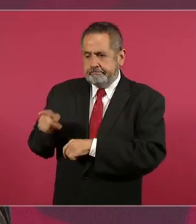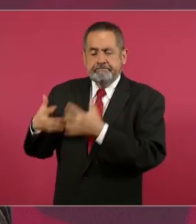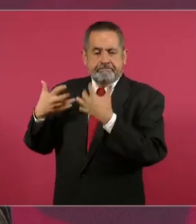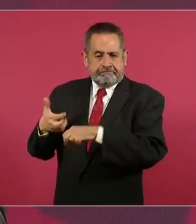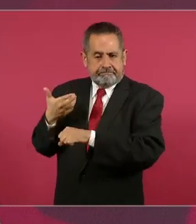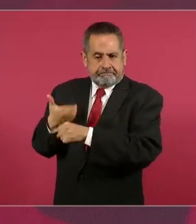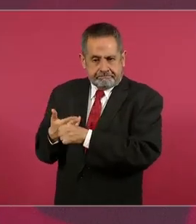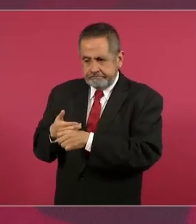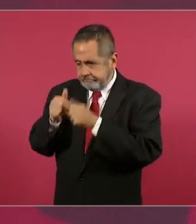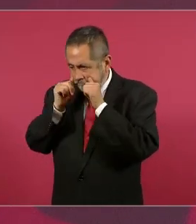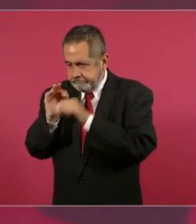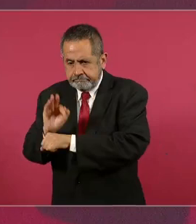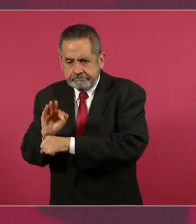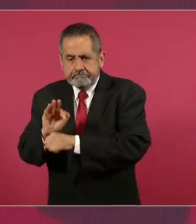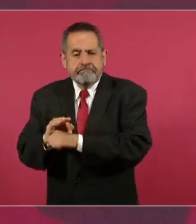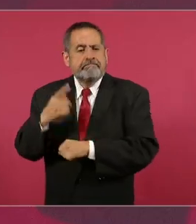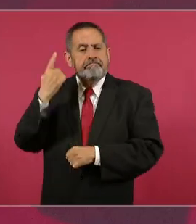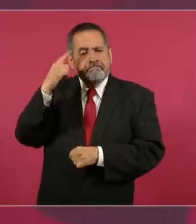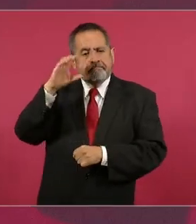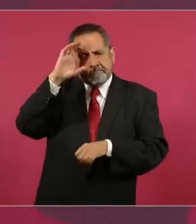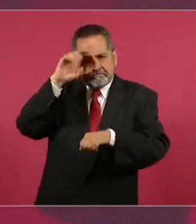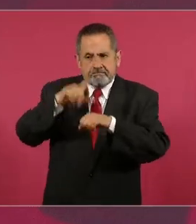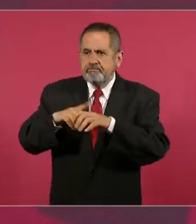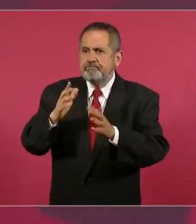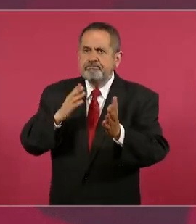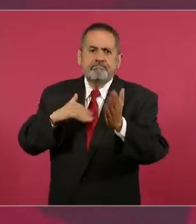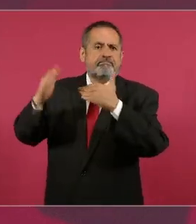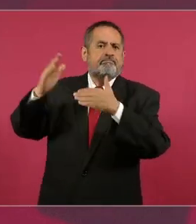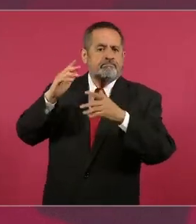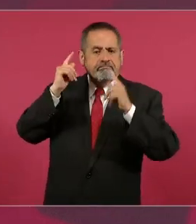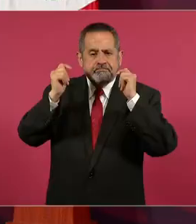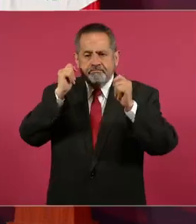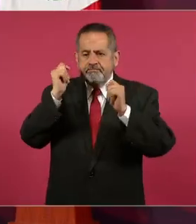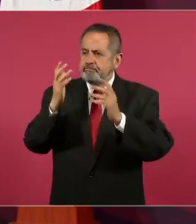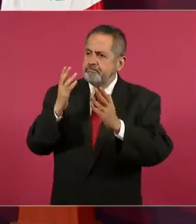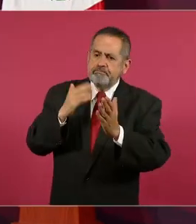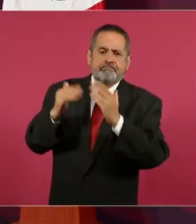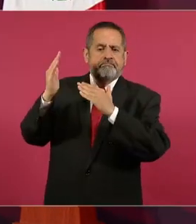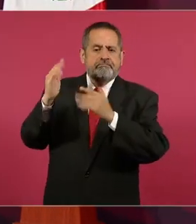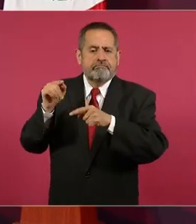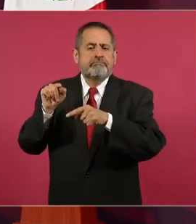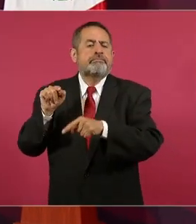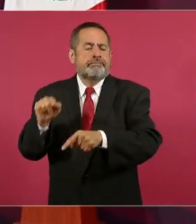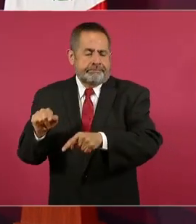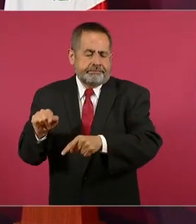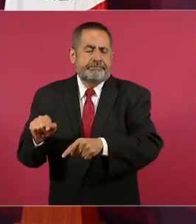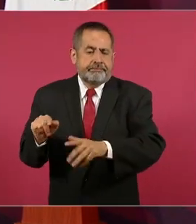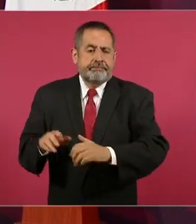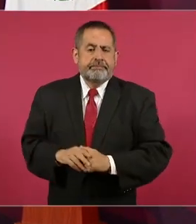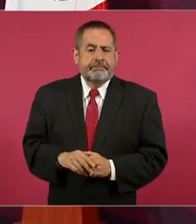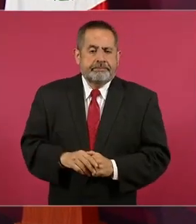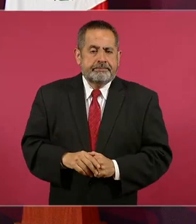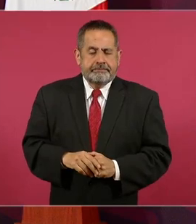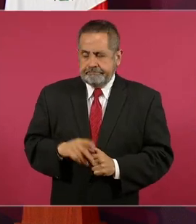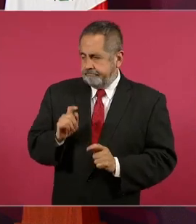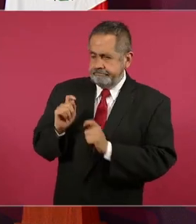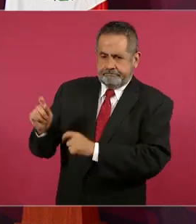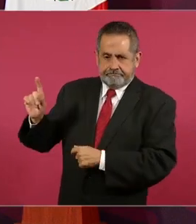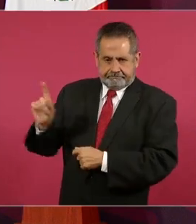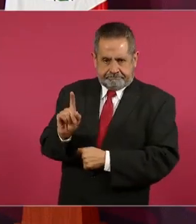desarrollo cultural y turístico de México. Le vamos a dar la